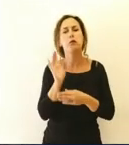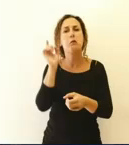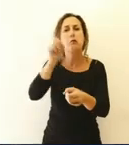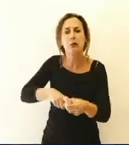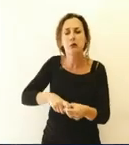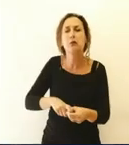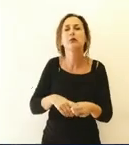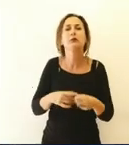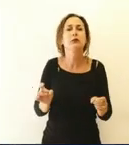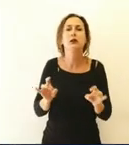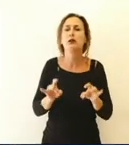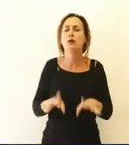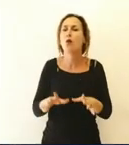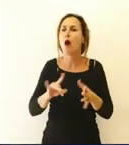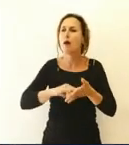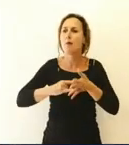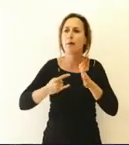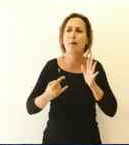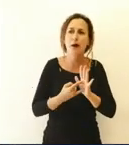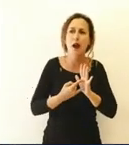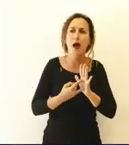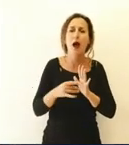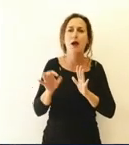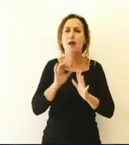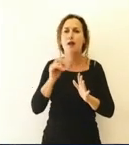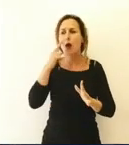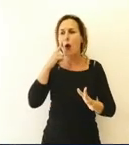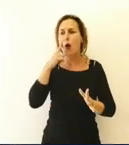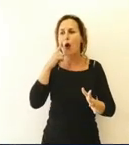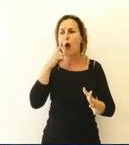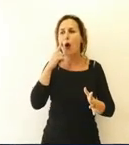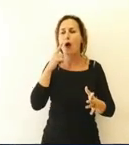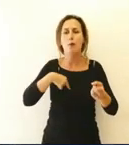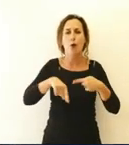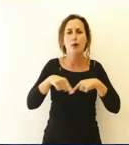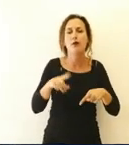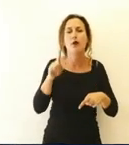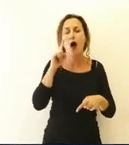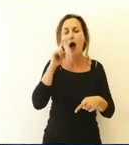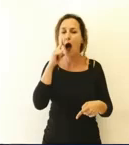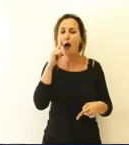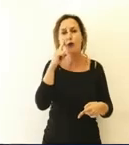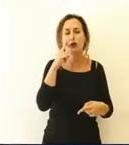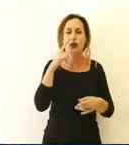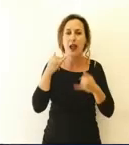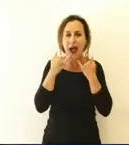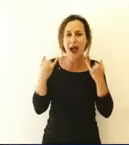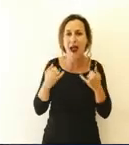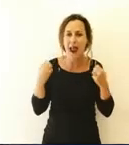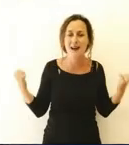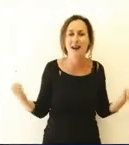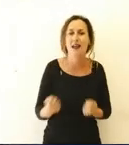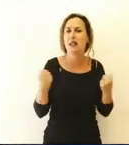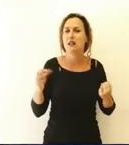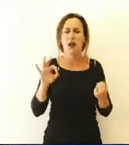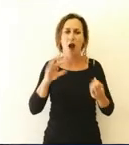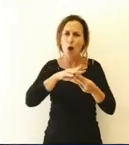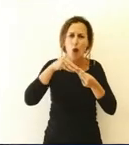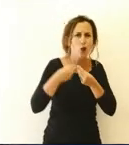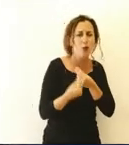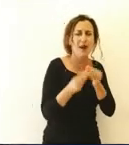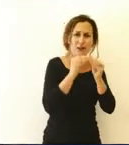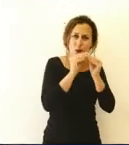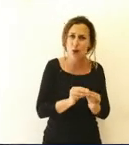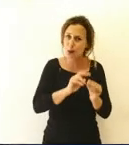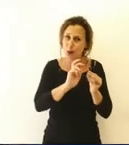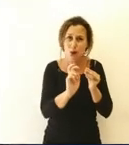que los planes de movilidad, las auditorías energéticas y todo este tipo de documentos que se elaboran, que